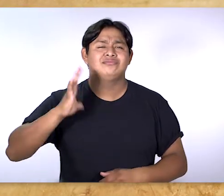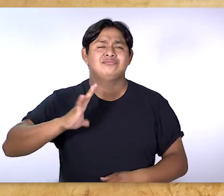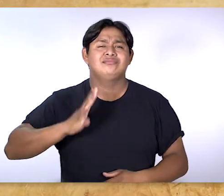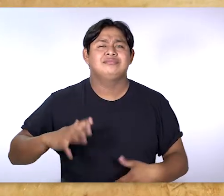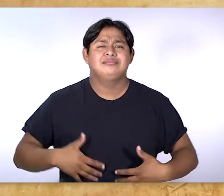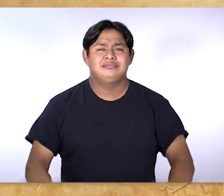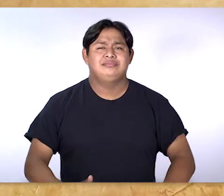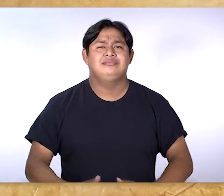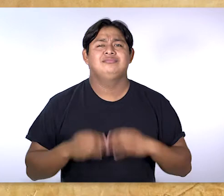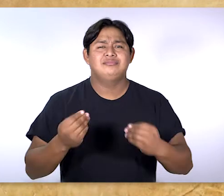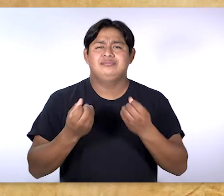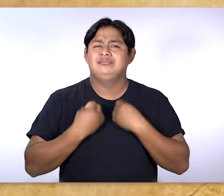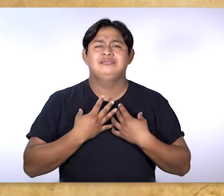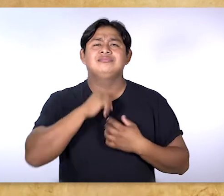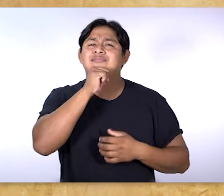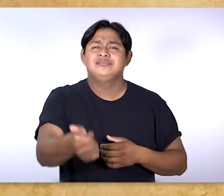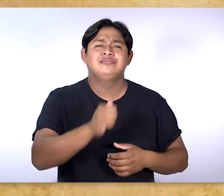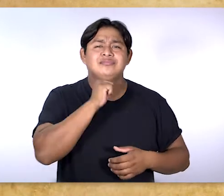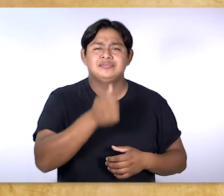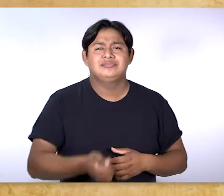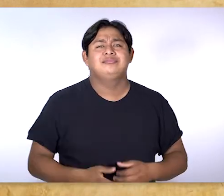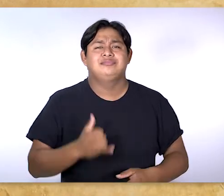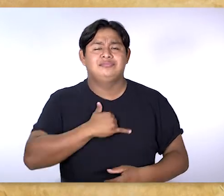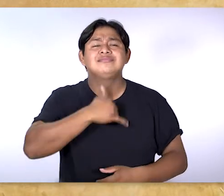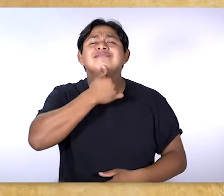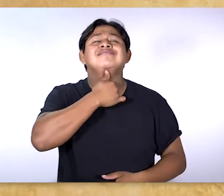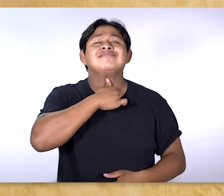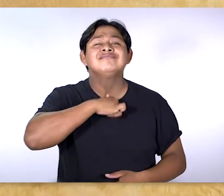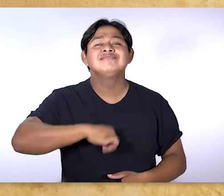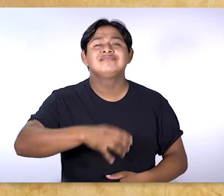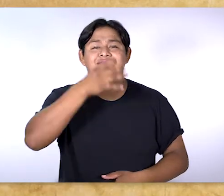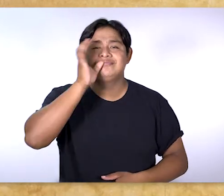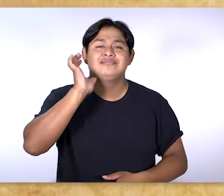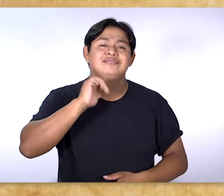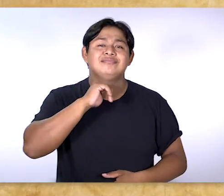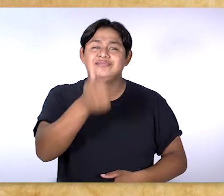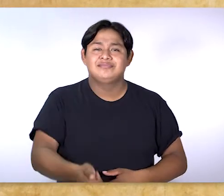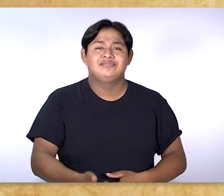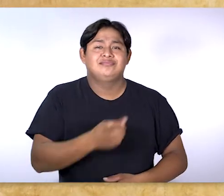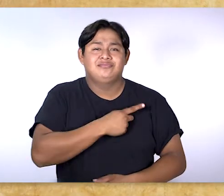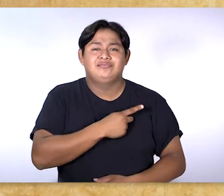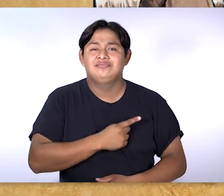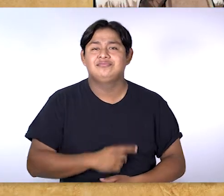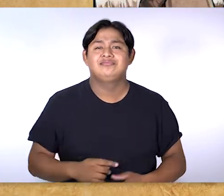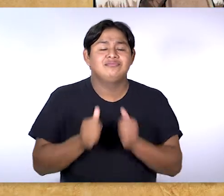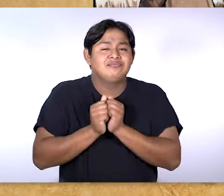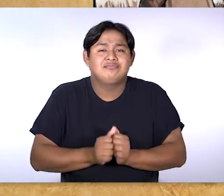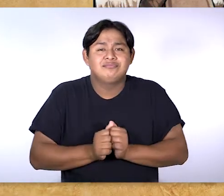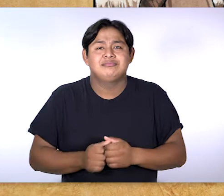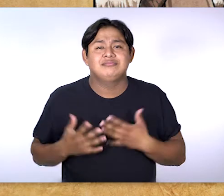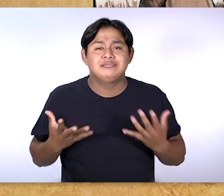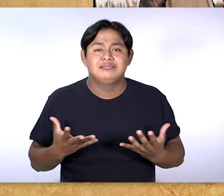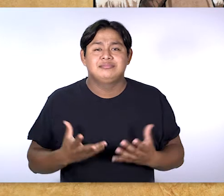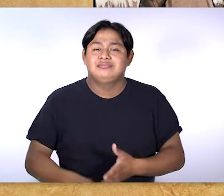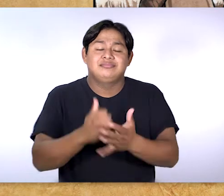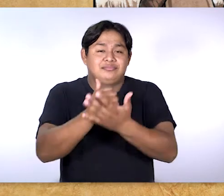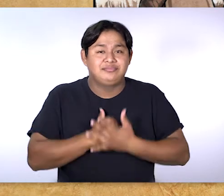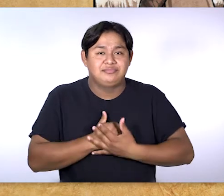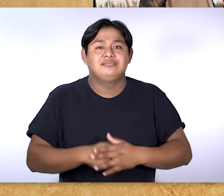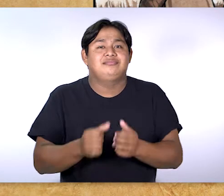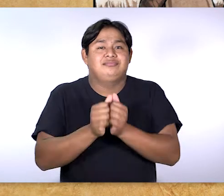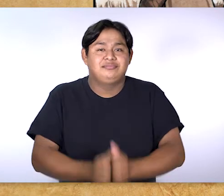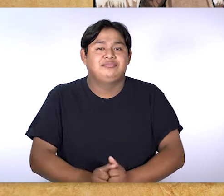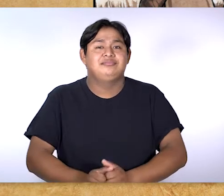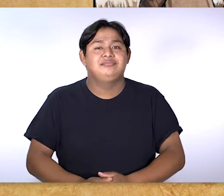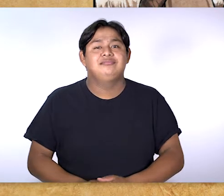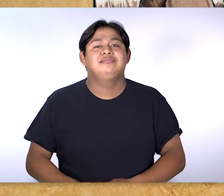cárcel y no vinieron a visitarme. Entonces ellos le preguntarán: Señor, ¿cuándo te vimos con hambre o con sed